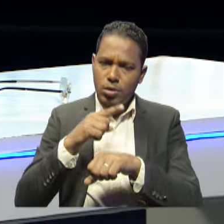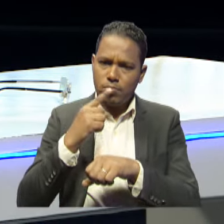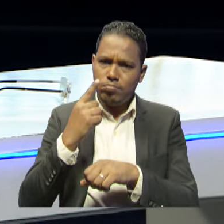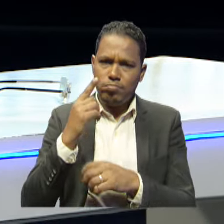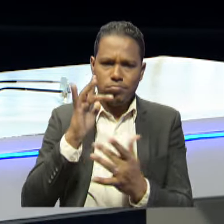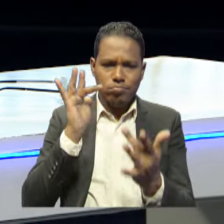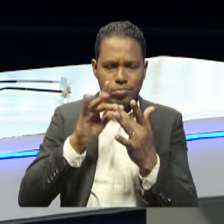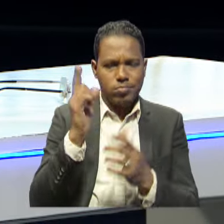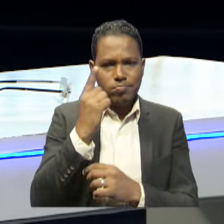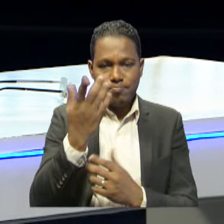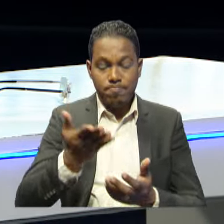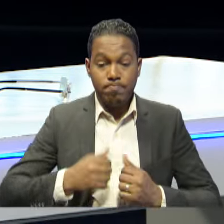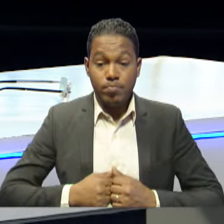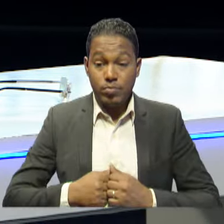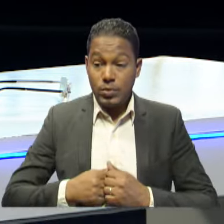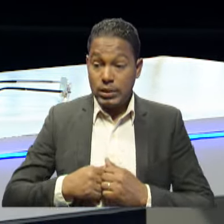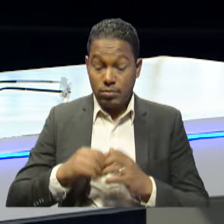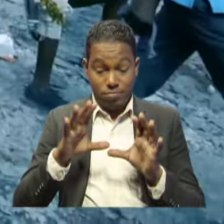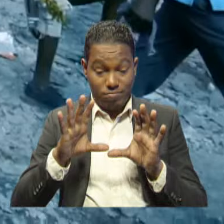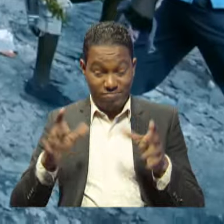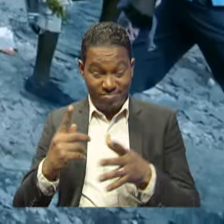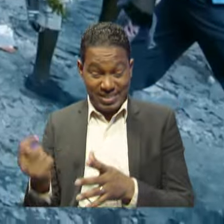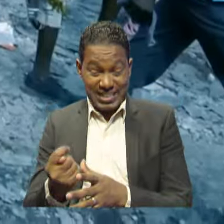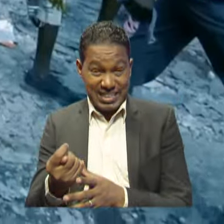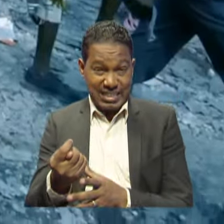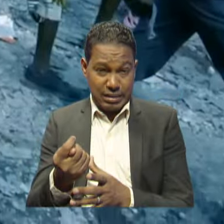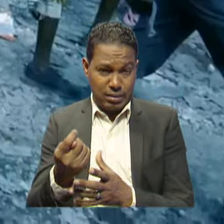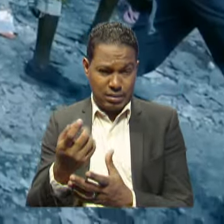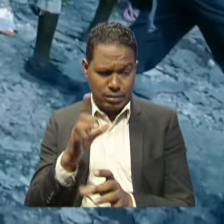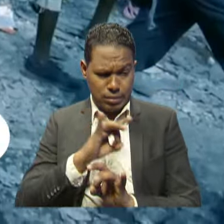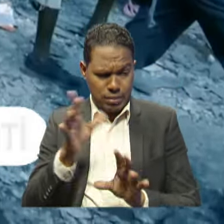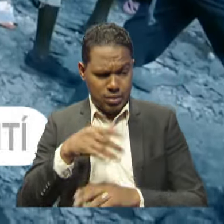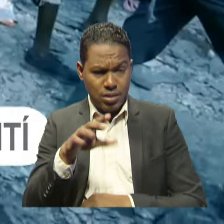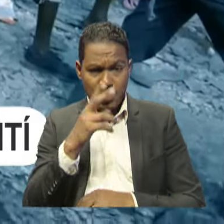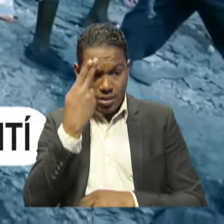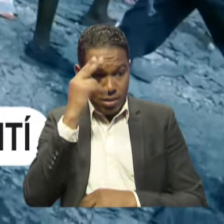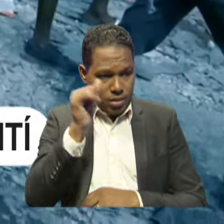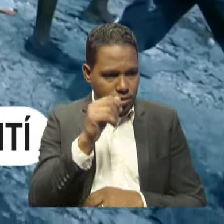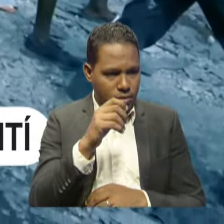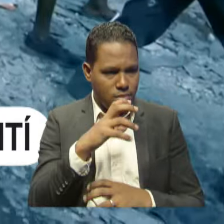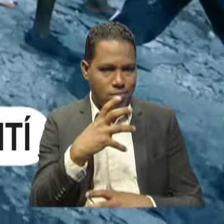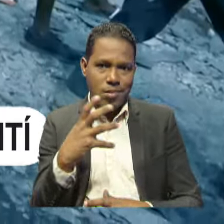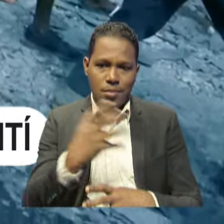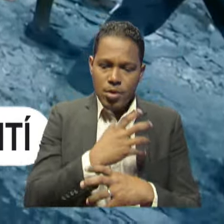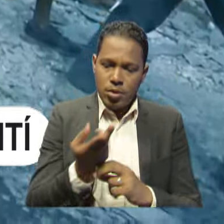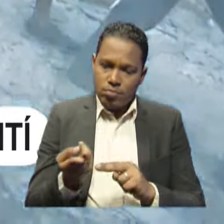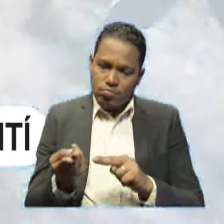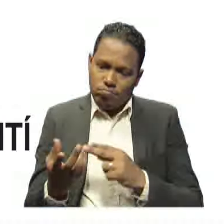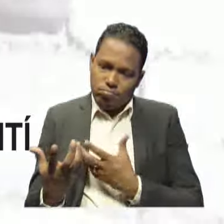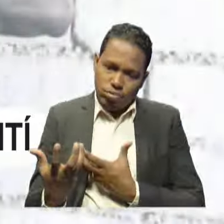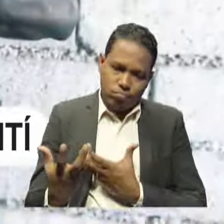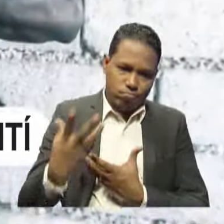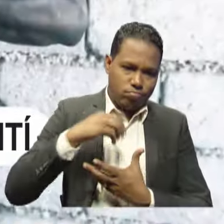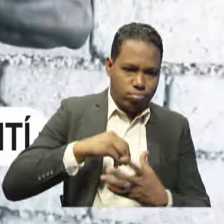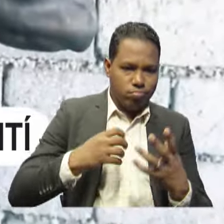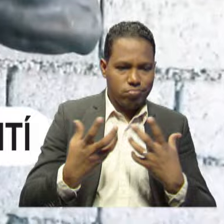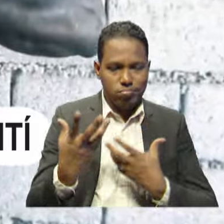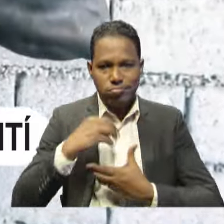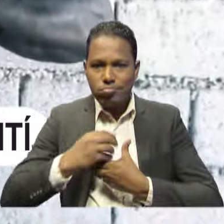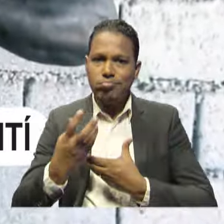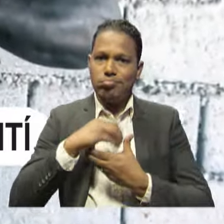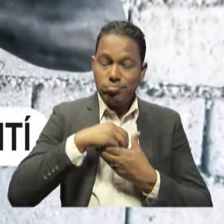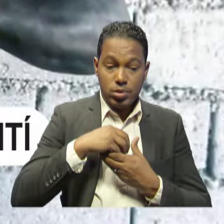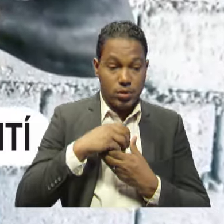conecta las bandas criminales del vecino país de Haití pues siguen acumulando poder y recibiendo un apoyo